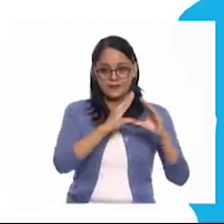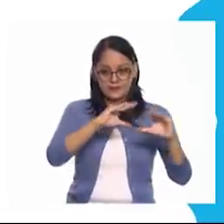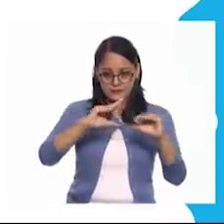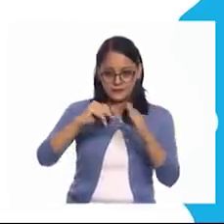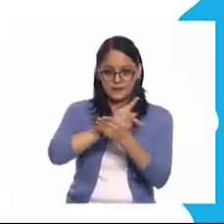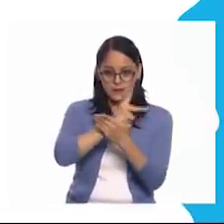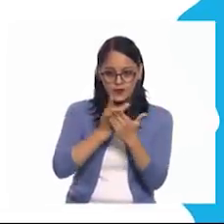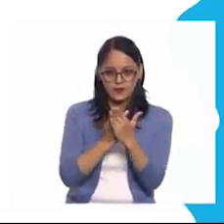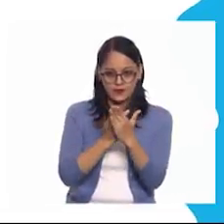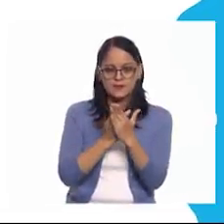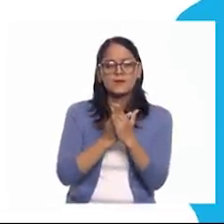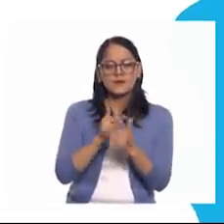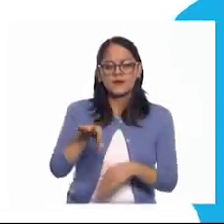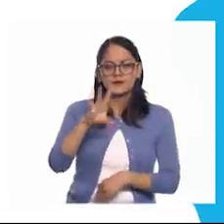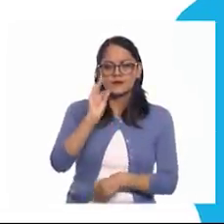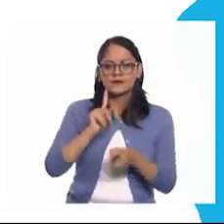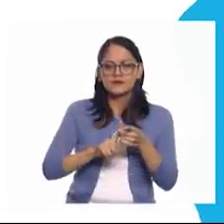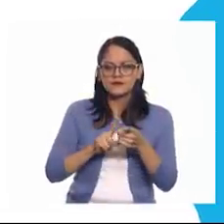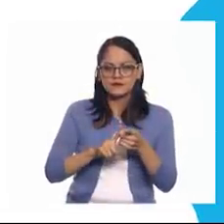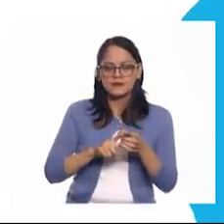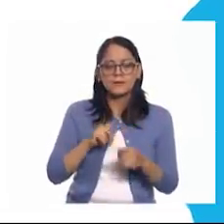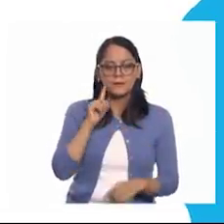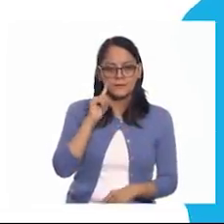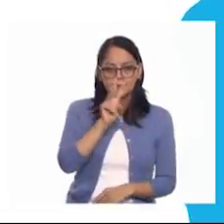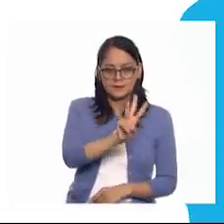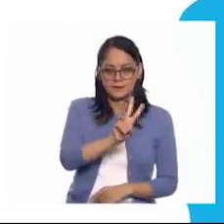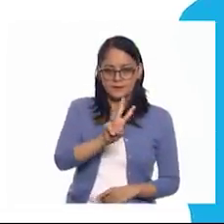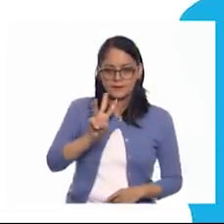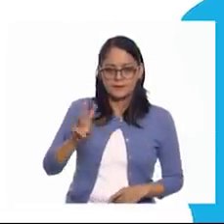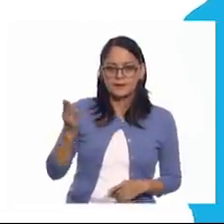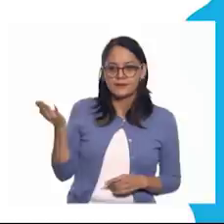Casa 3, los puedes encontrar en la siguiente liga: